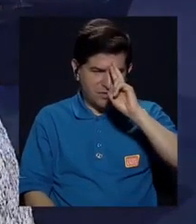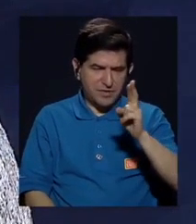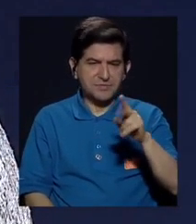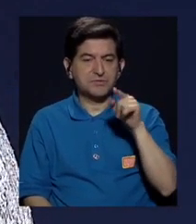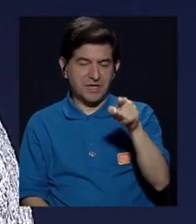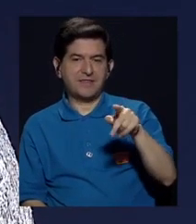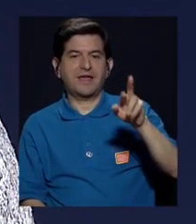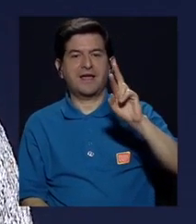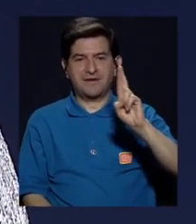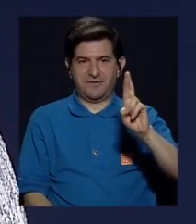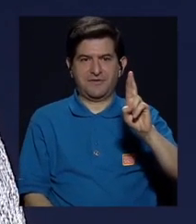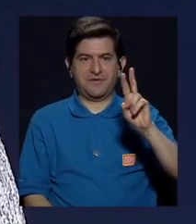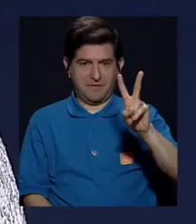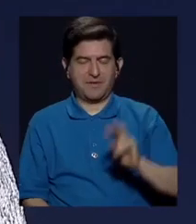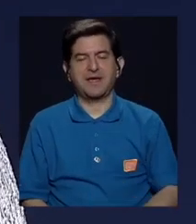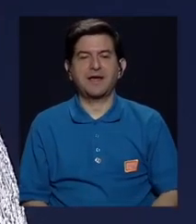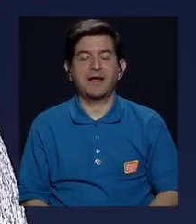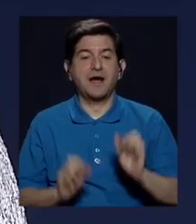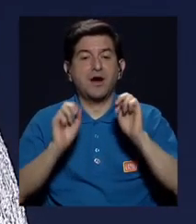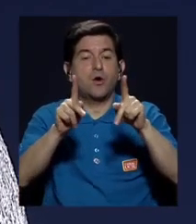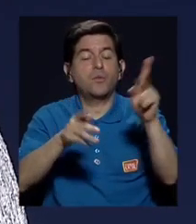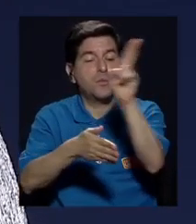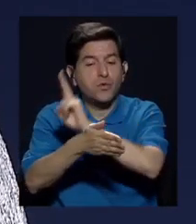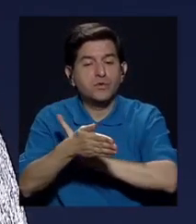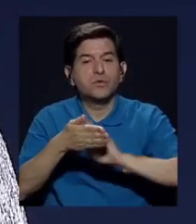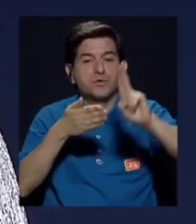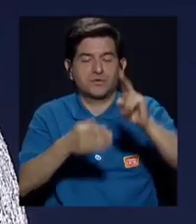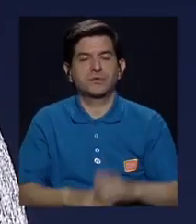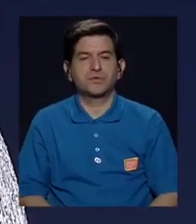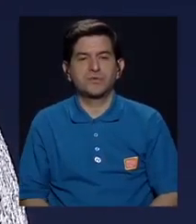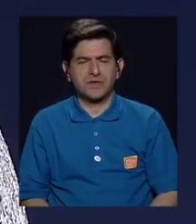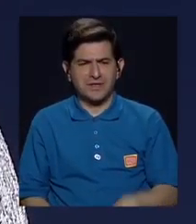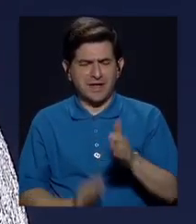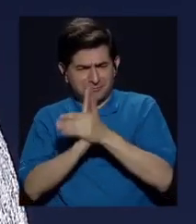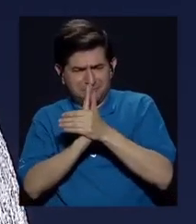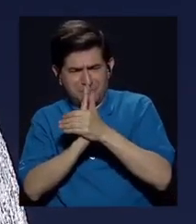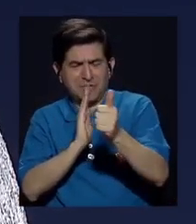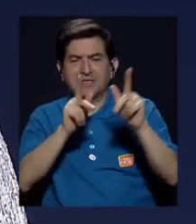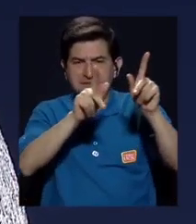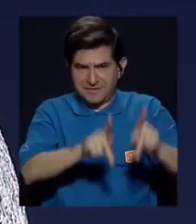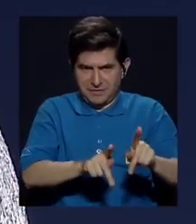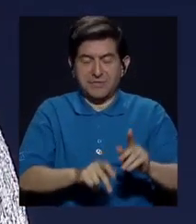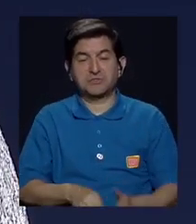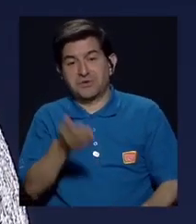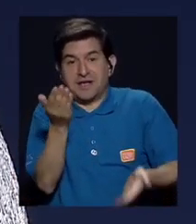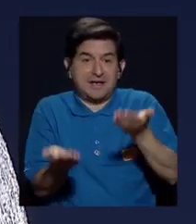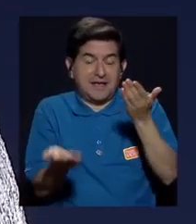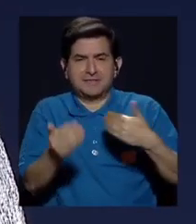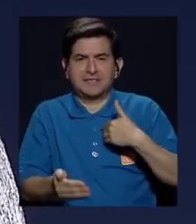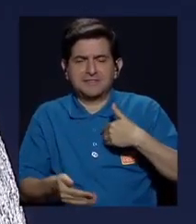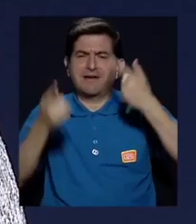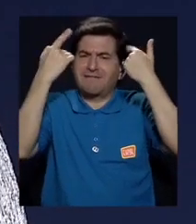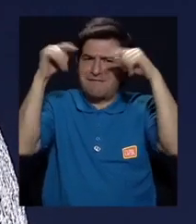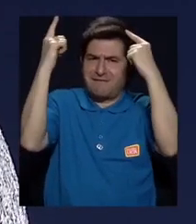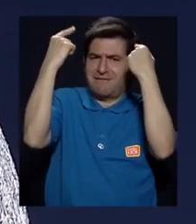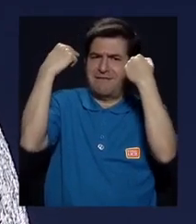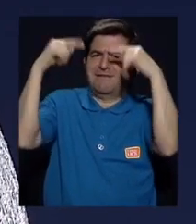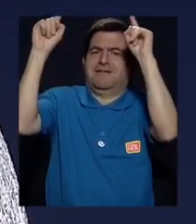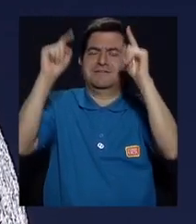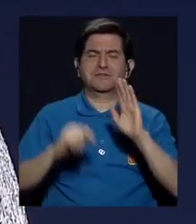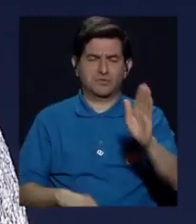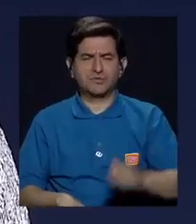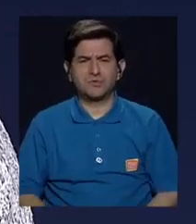Rebeca, la posibilidad de que la universidad hace un cuadro potentísimo de una persona que posiblemente tenga muchos éxitos con